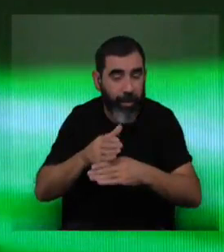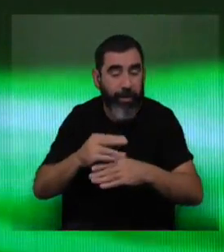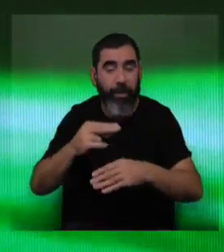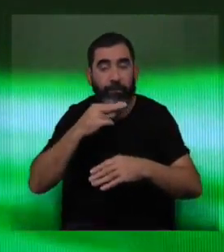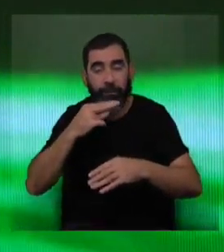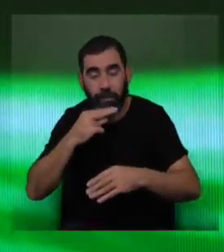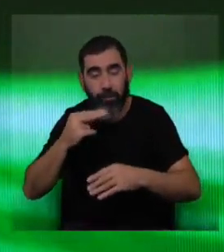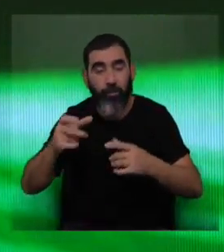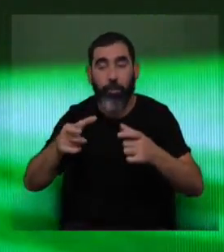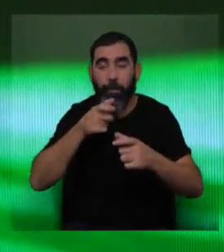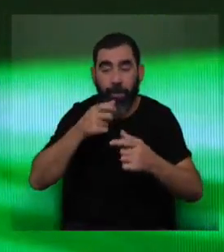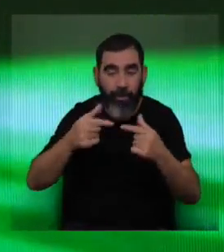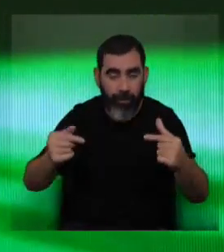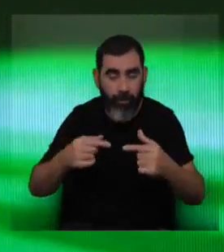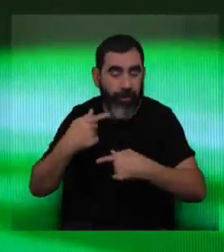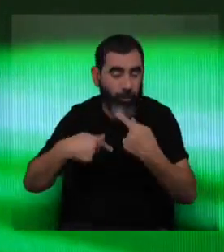de construcción convencional.